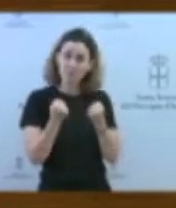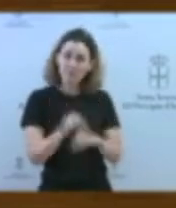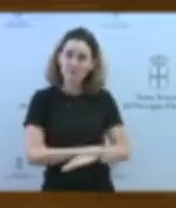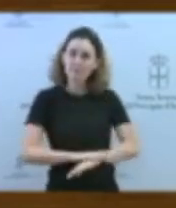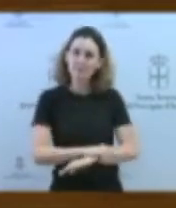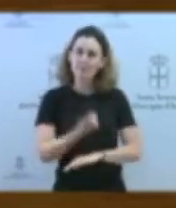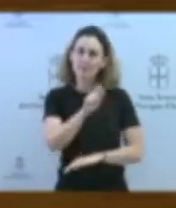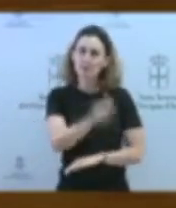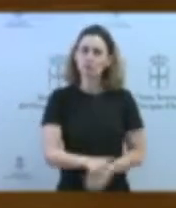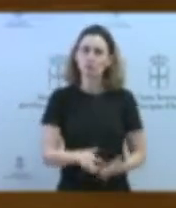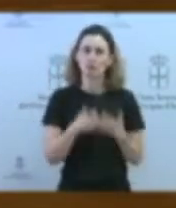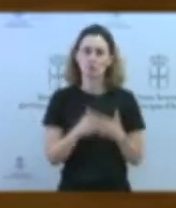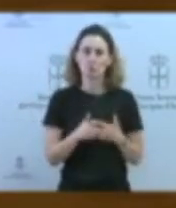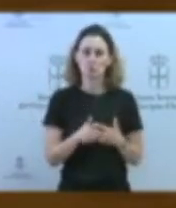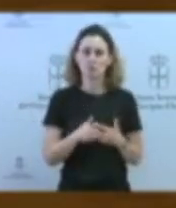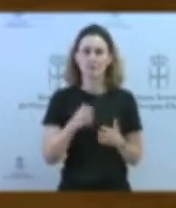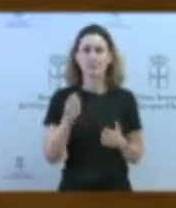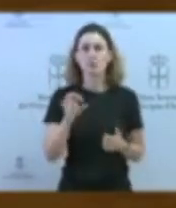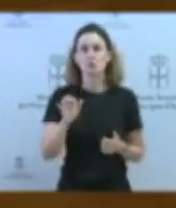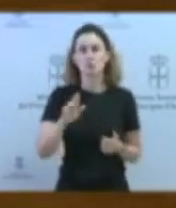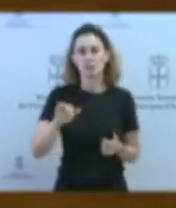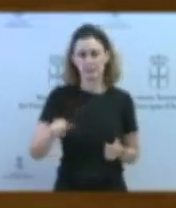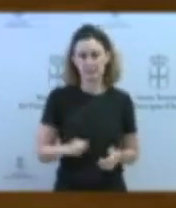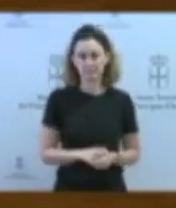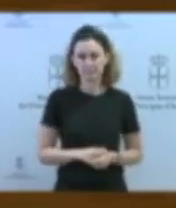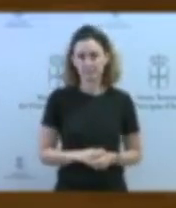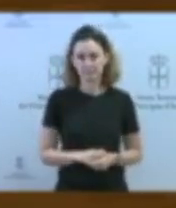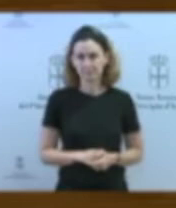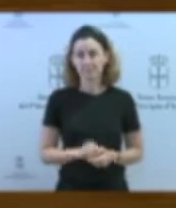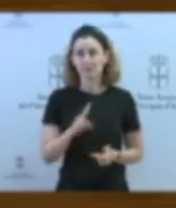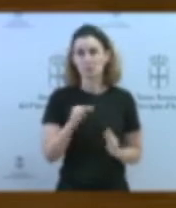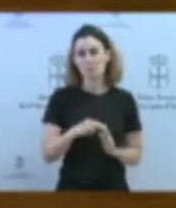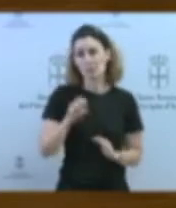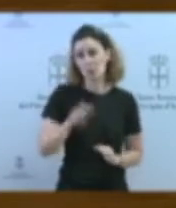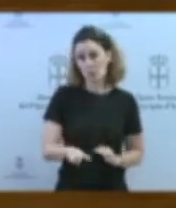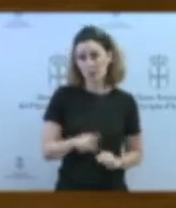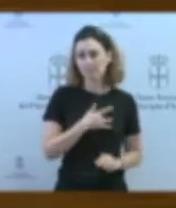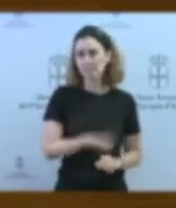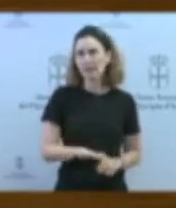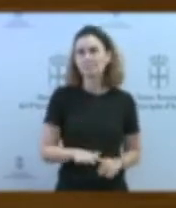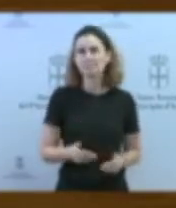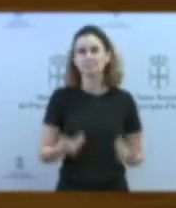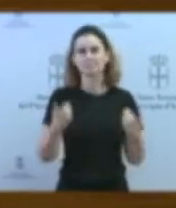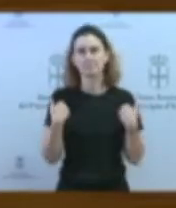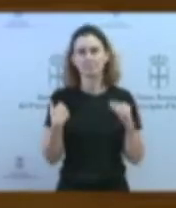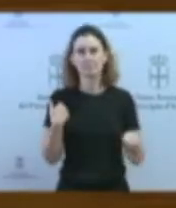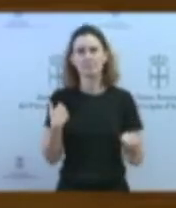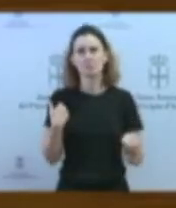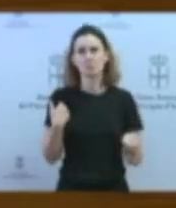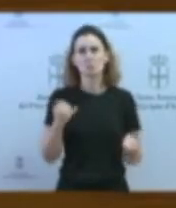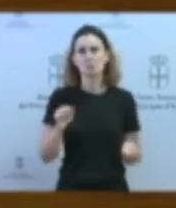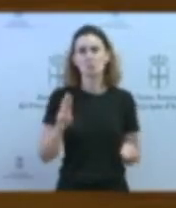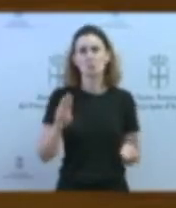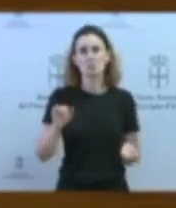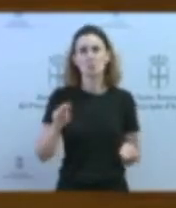Soria. Gallardón, en 2012, indultó a un alto cargo de Jordi Pujol justo cuando se iba a aprobar la reforma laboral